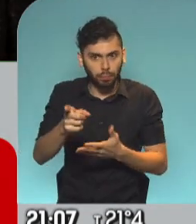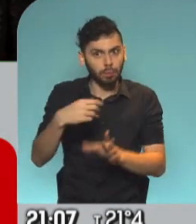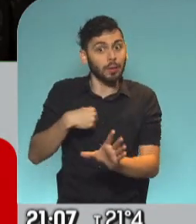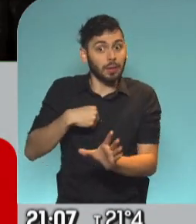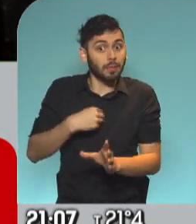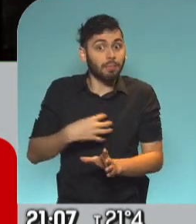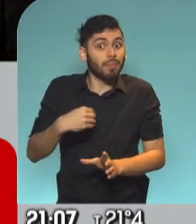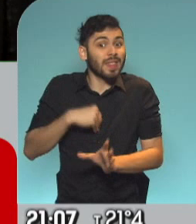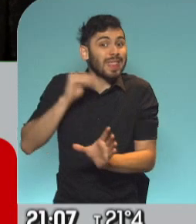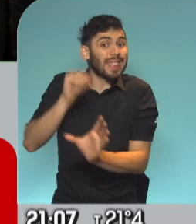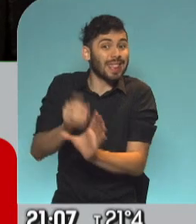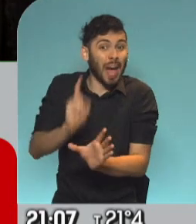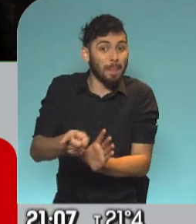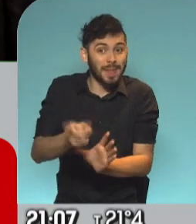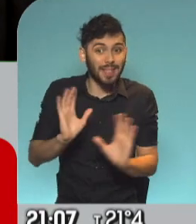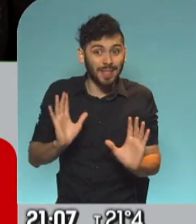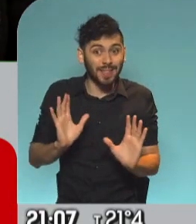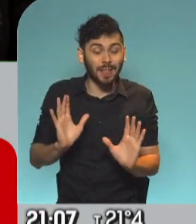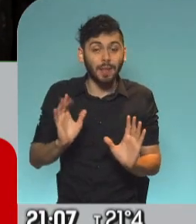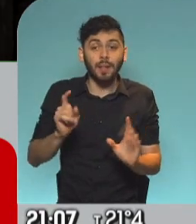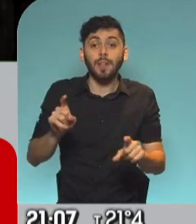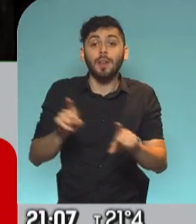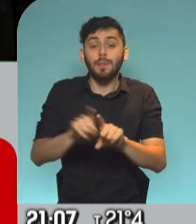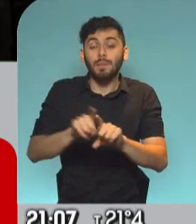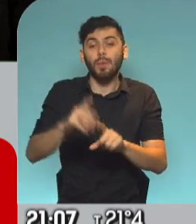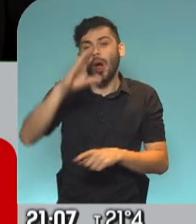esa voz que interpelaba al mundo, como decía hoy la